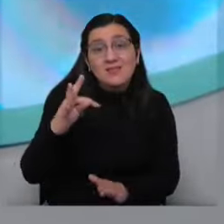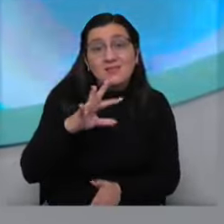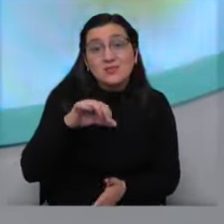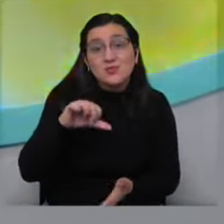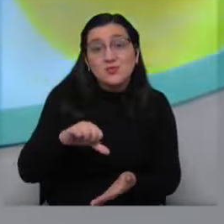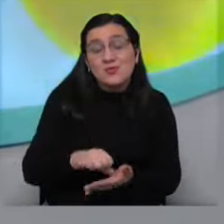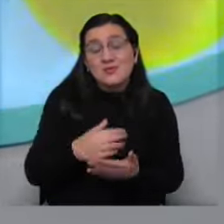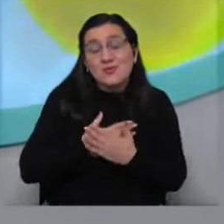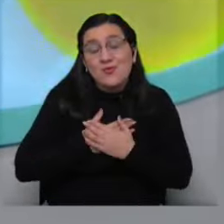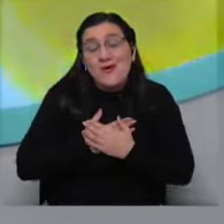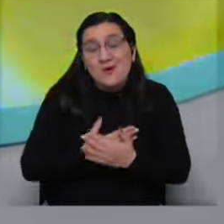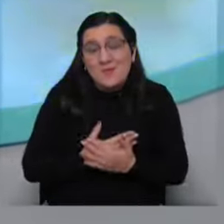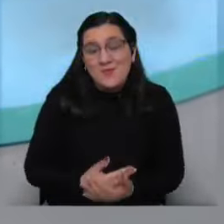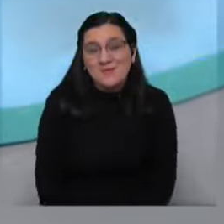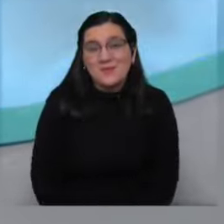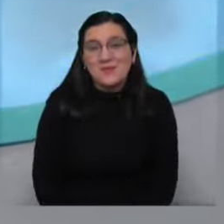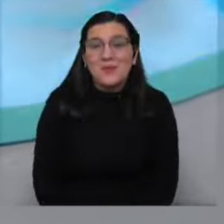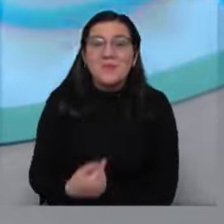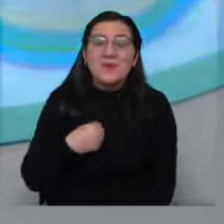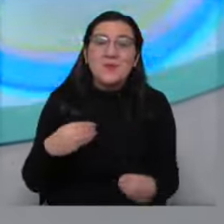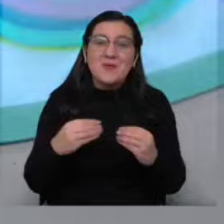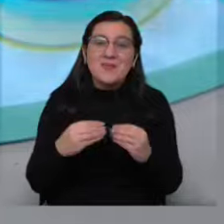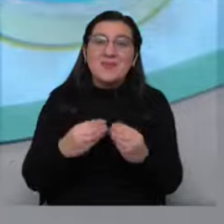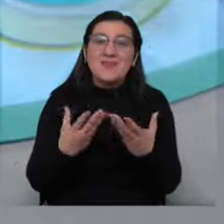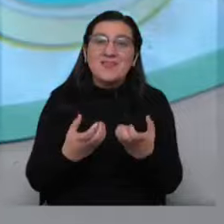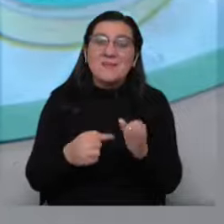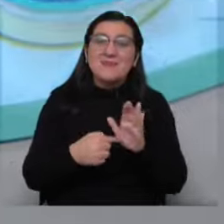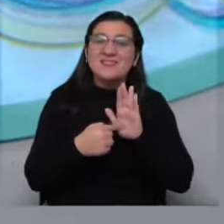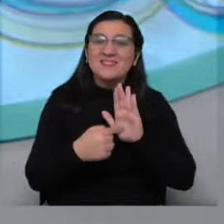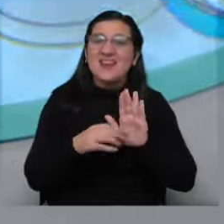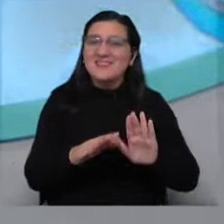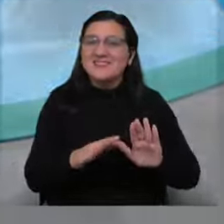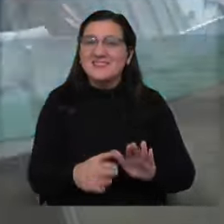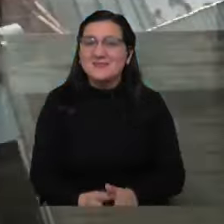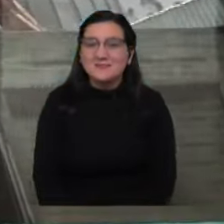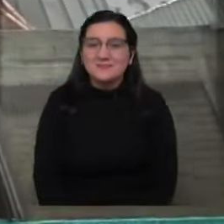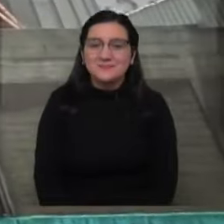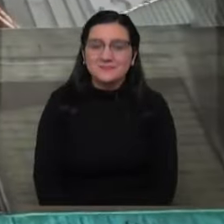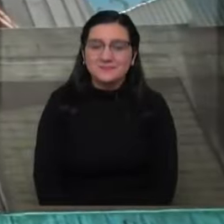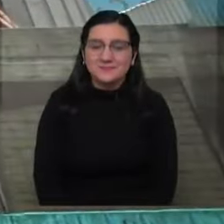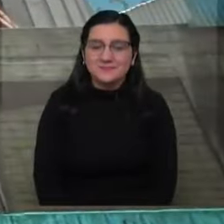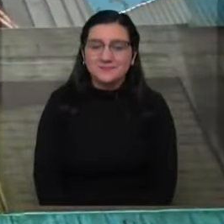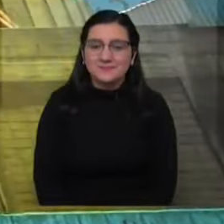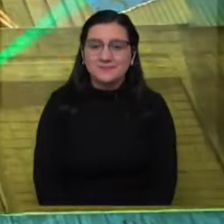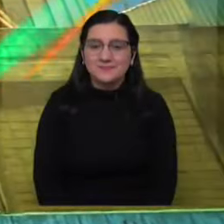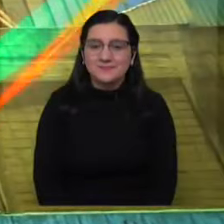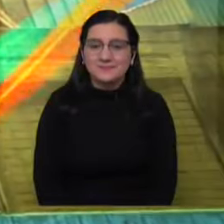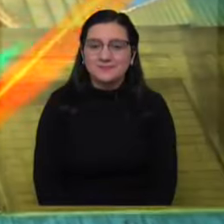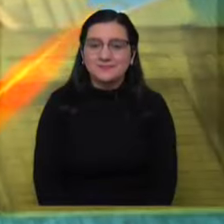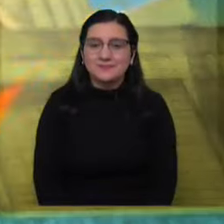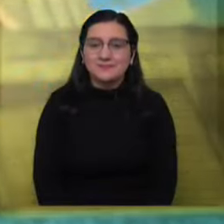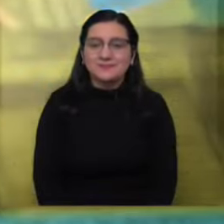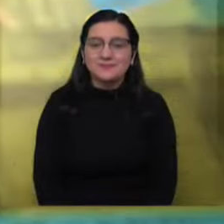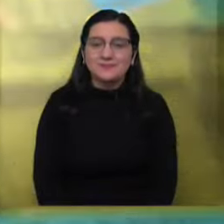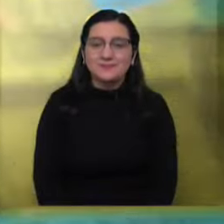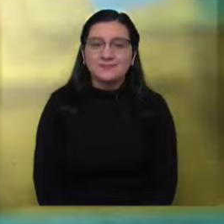canal que amo y no es poca cosa pero mis compañeros eligieron presentarla de esta manera ci